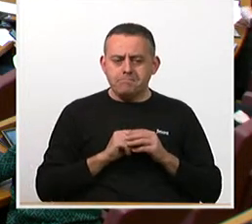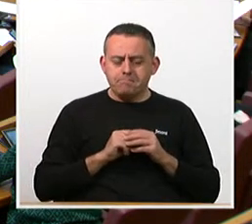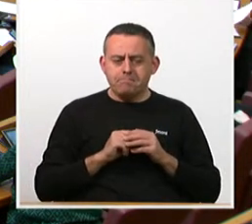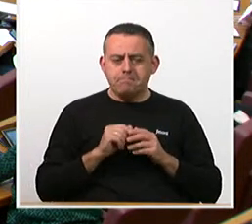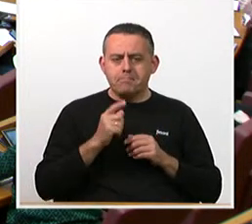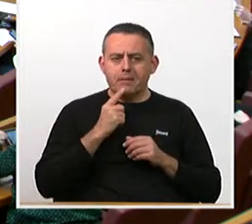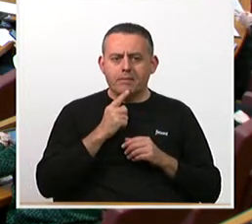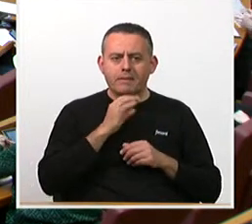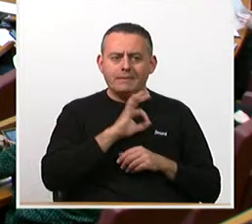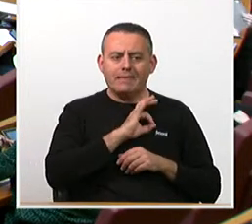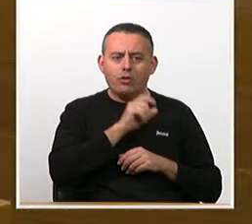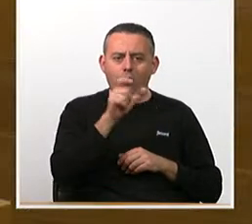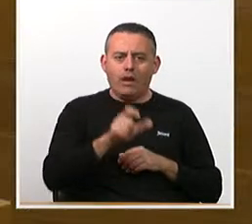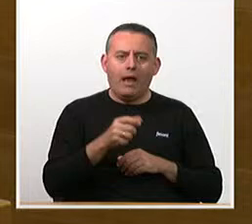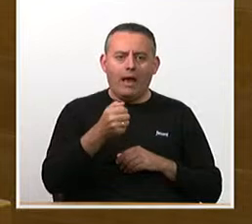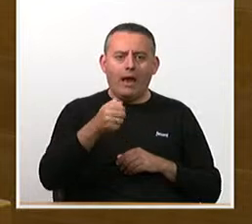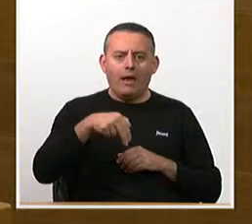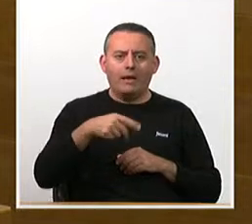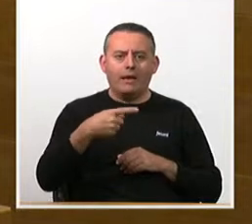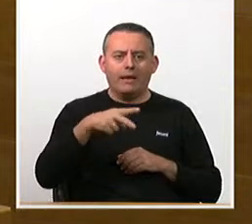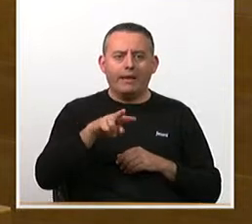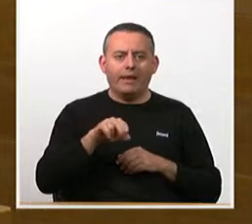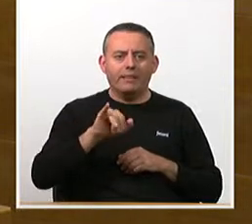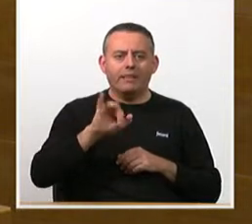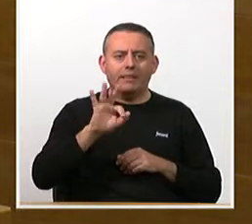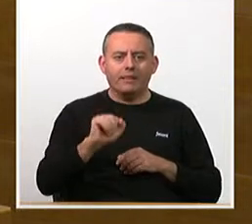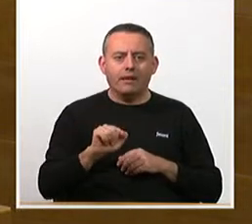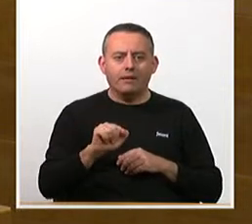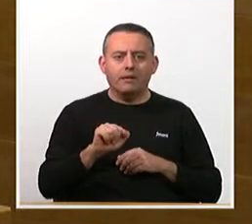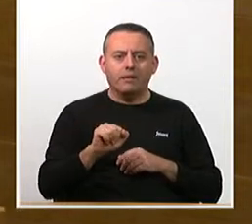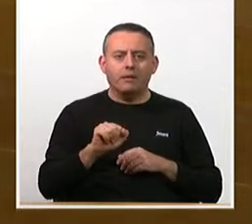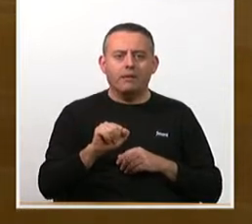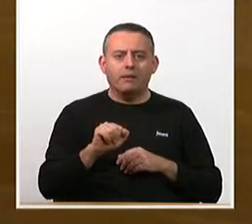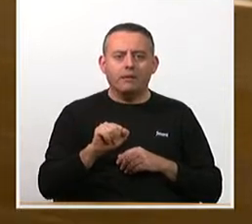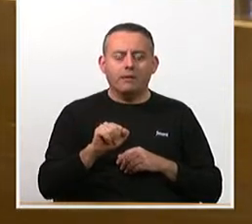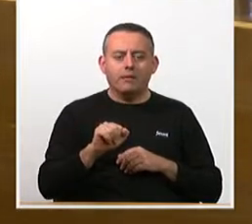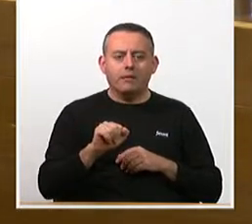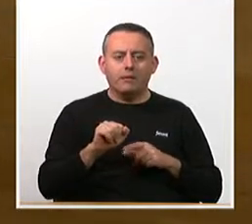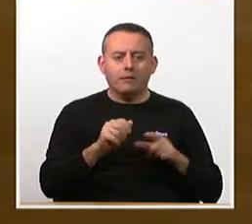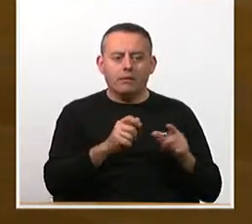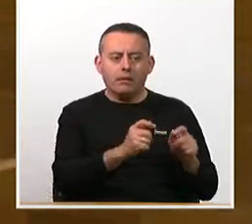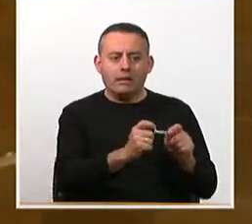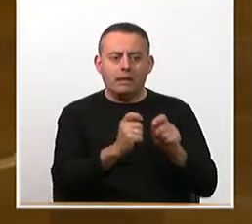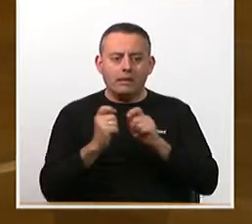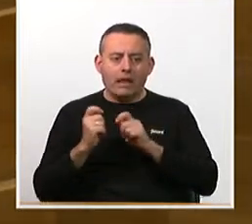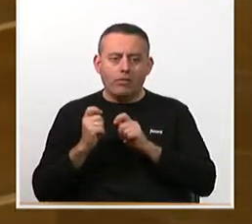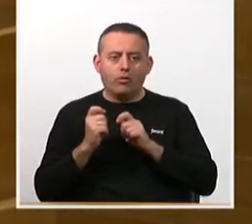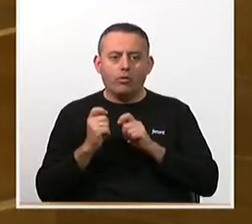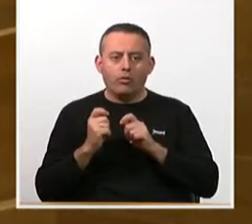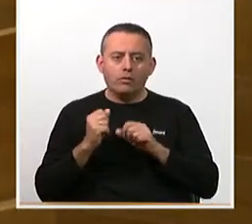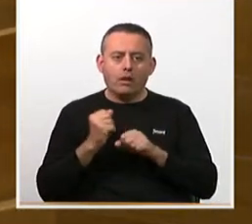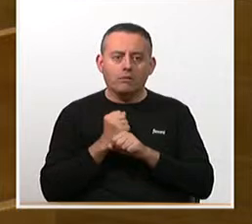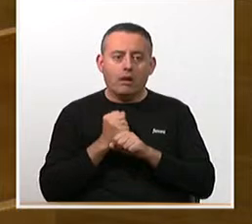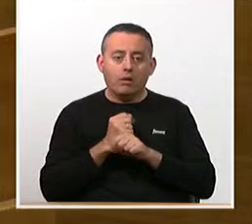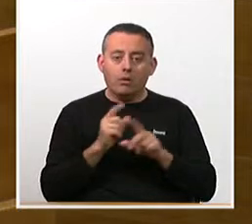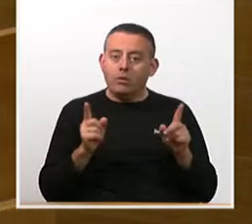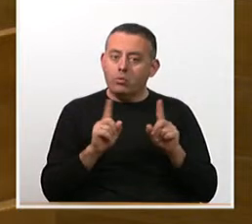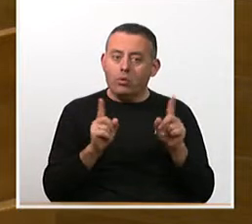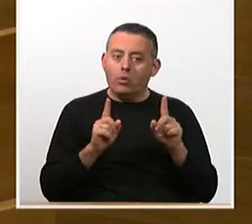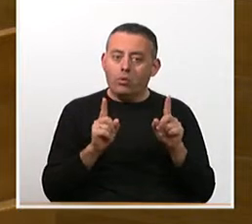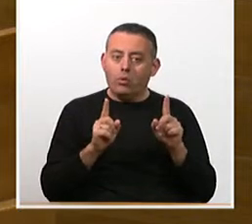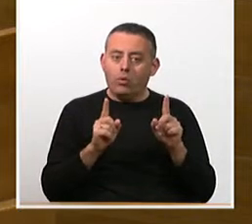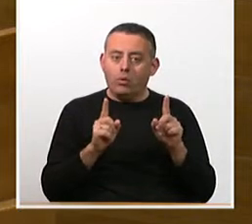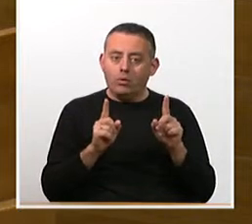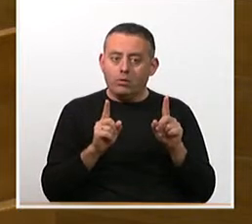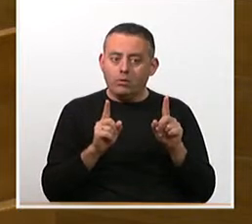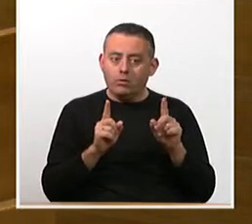señora angita no no no no le quito competencias Cuando alguien sigue en funciones Tienes todas las tiene todas las competencias y la sigue ejercitando vale